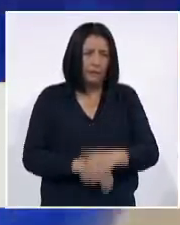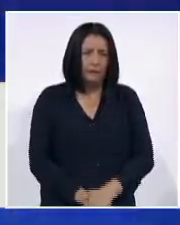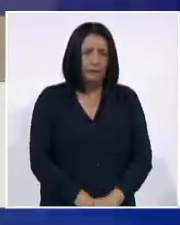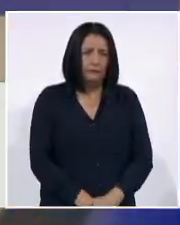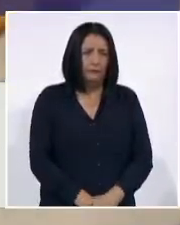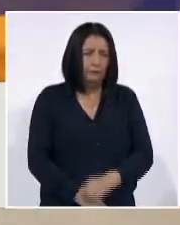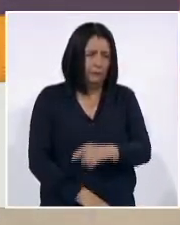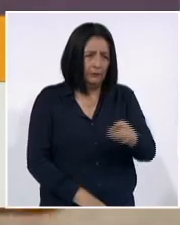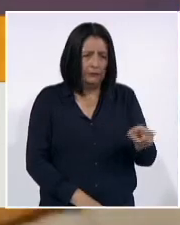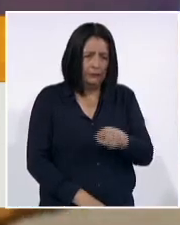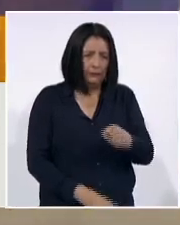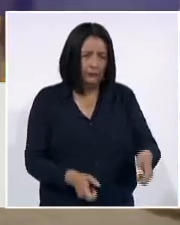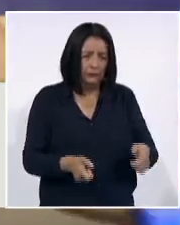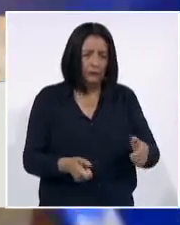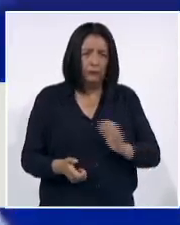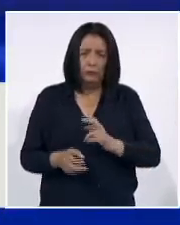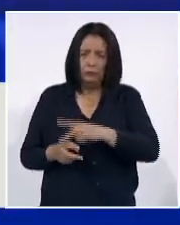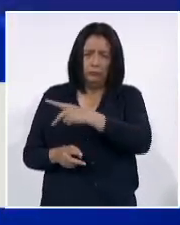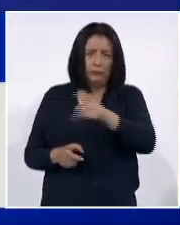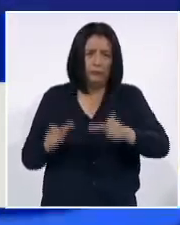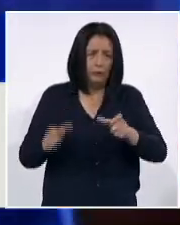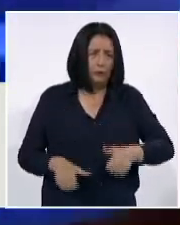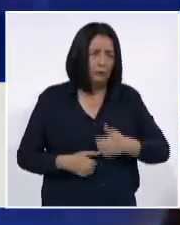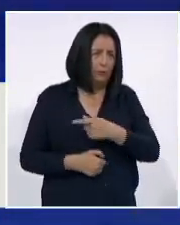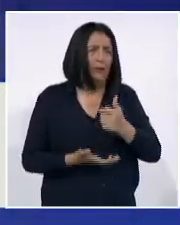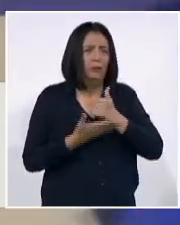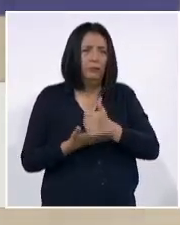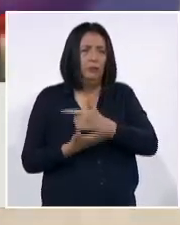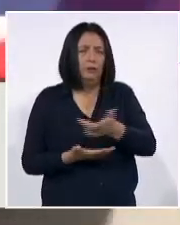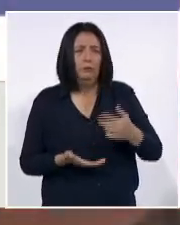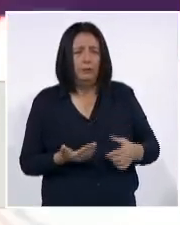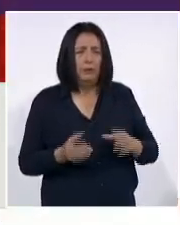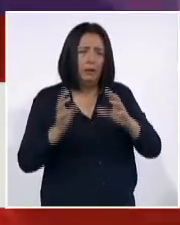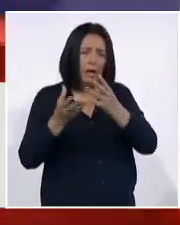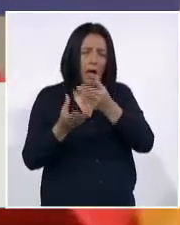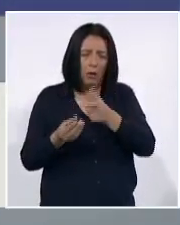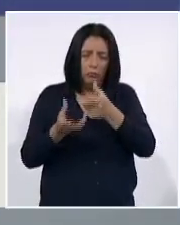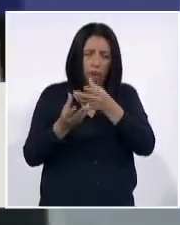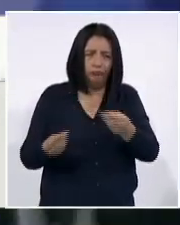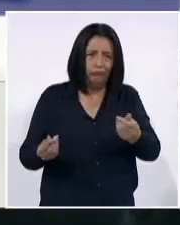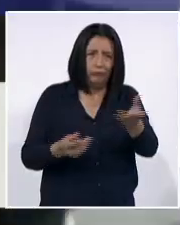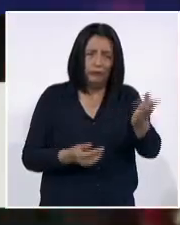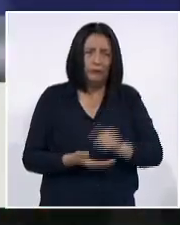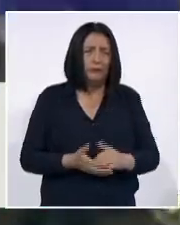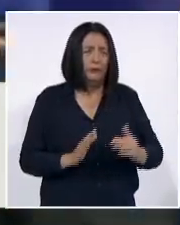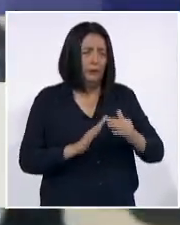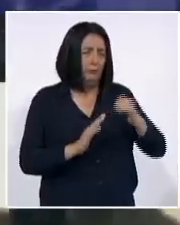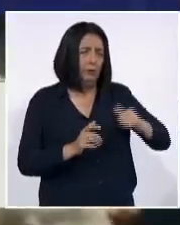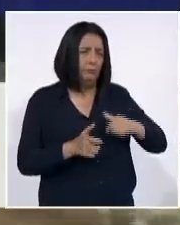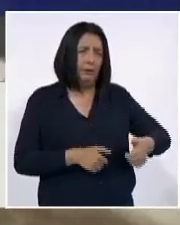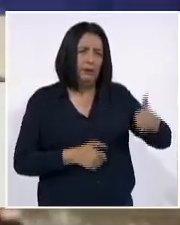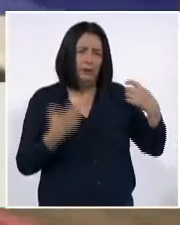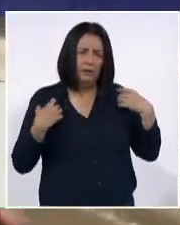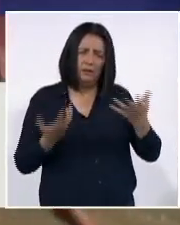En estos recipientes, nuestros vecinos han colaborado para poder apagar el agua. El gerente municipal reclamó